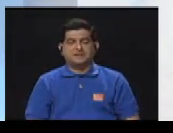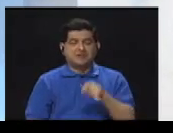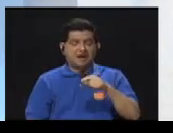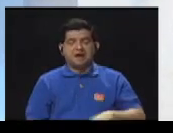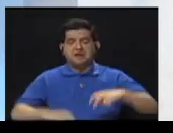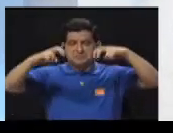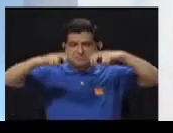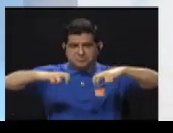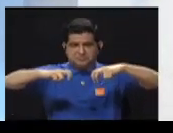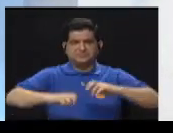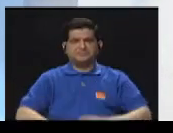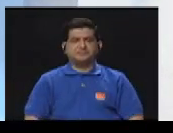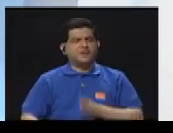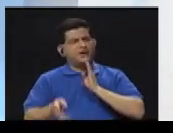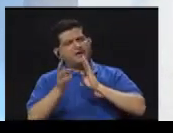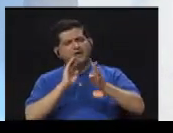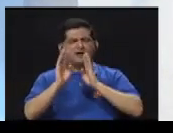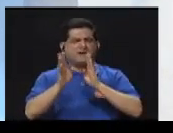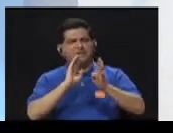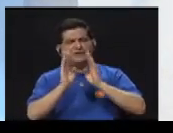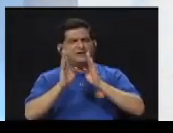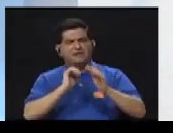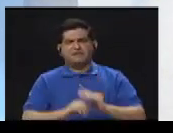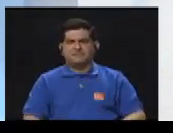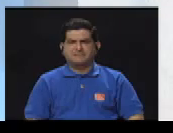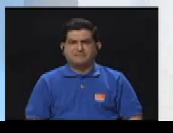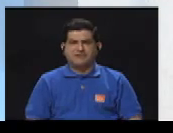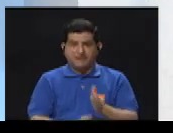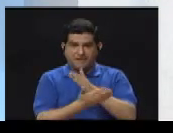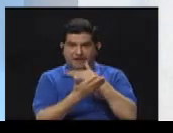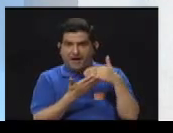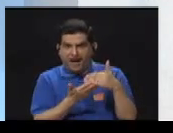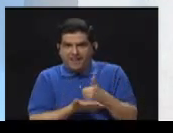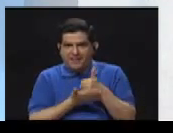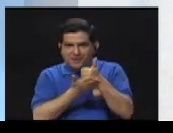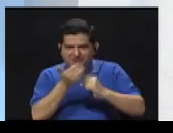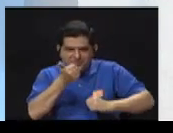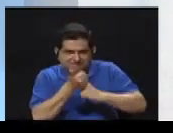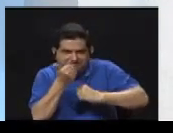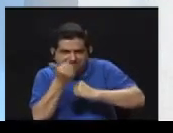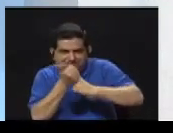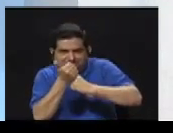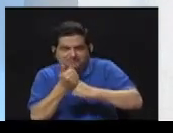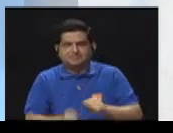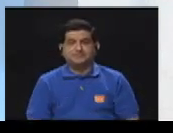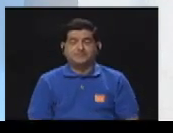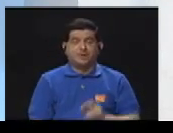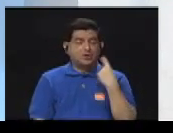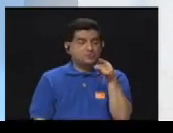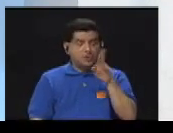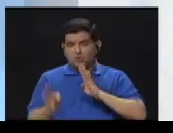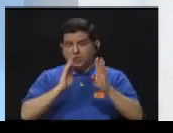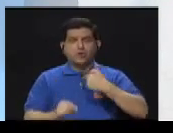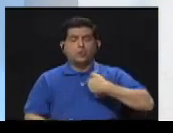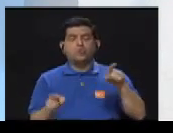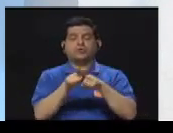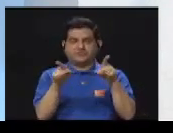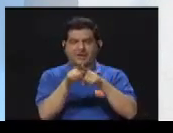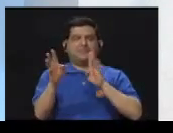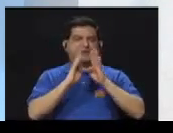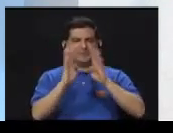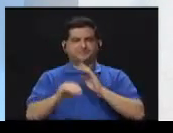almorzar con ellos y ahí hablamos de lo que fuera. Y entonces algo que ayuda a reforzar eso es que no solo ellos hablen, sino uno también